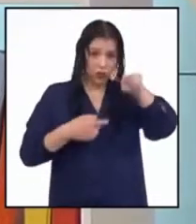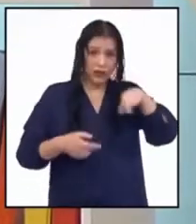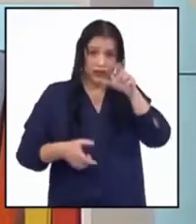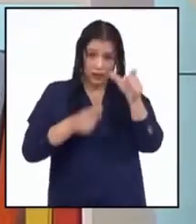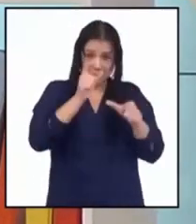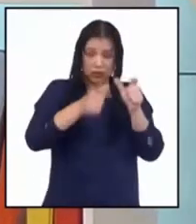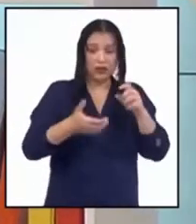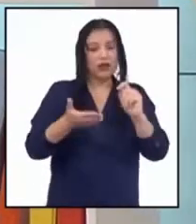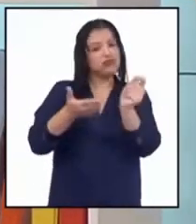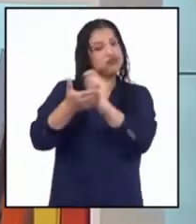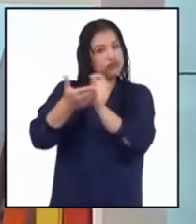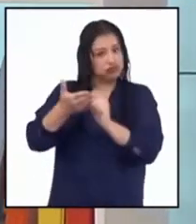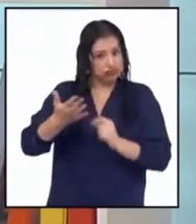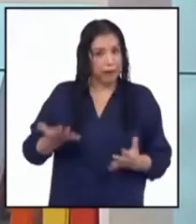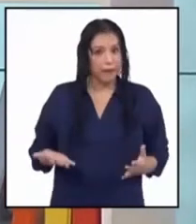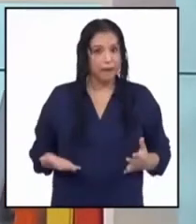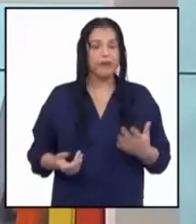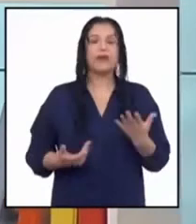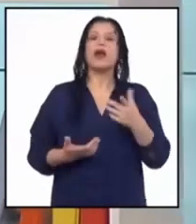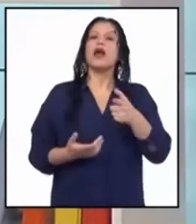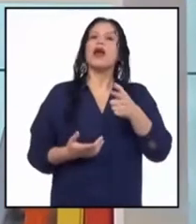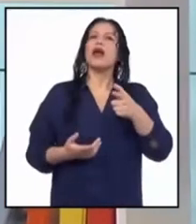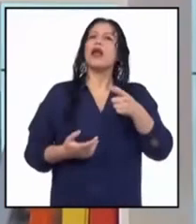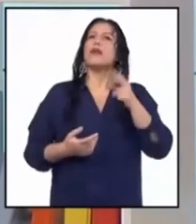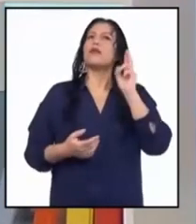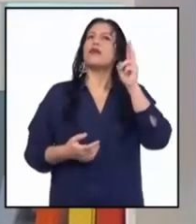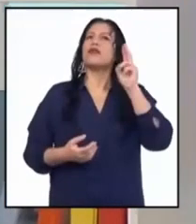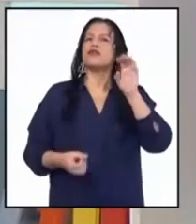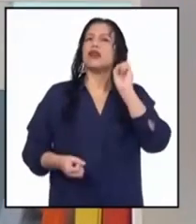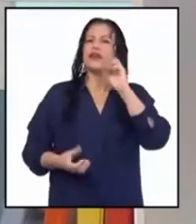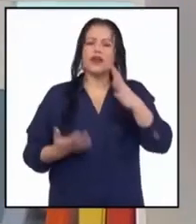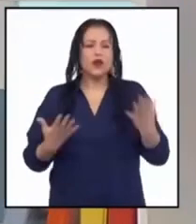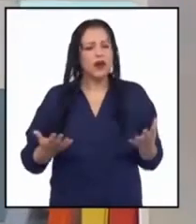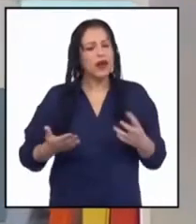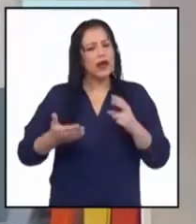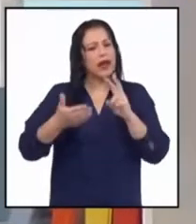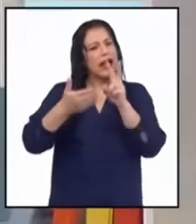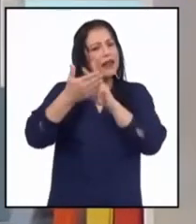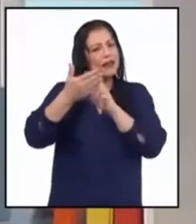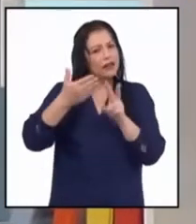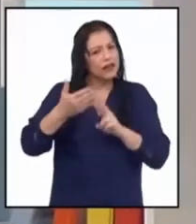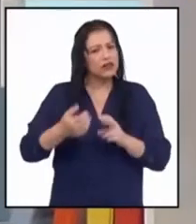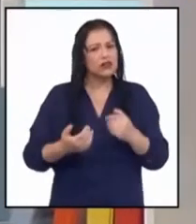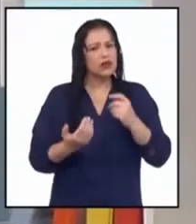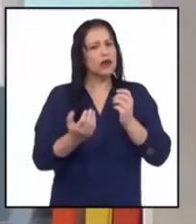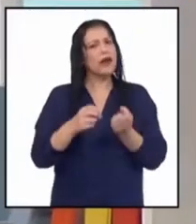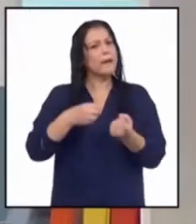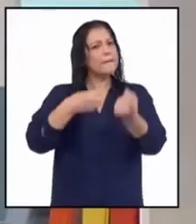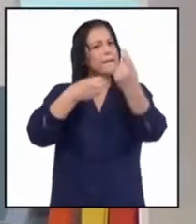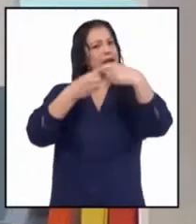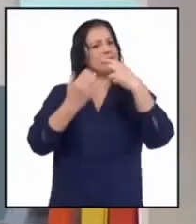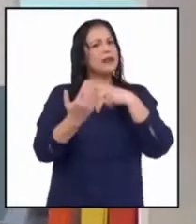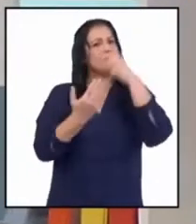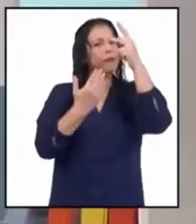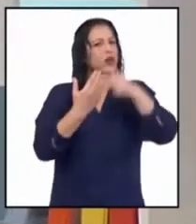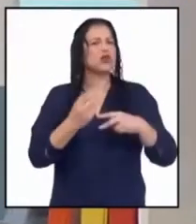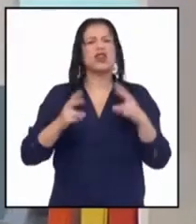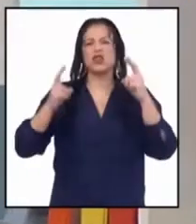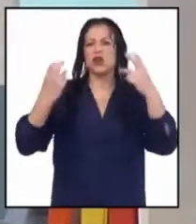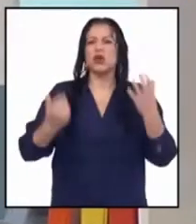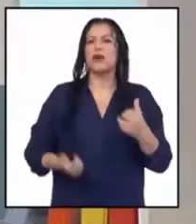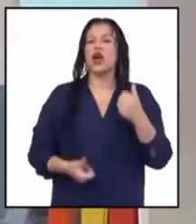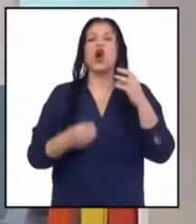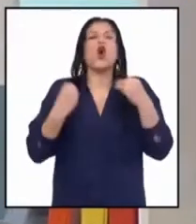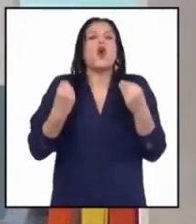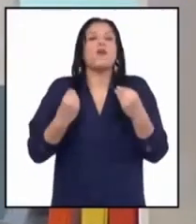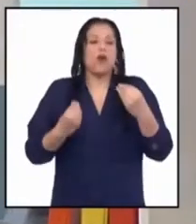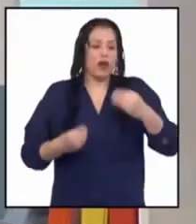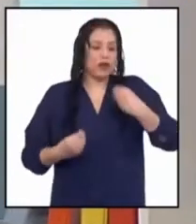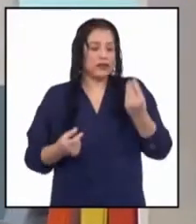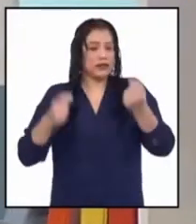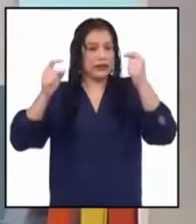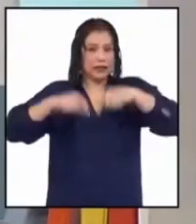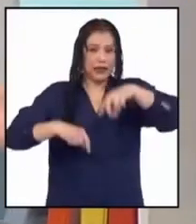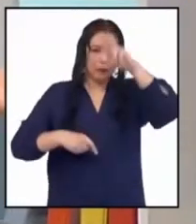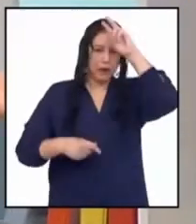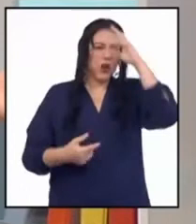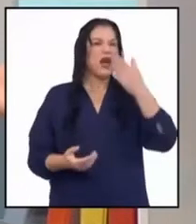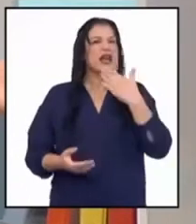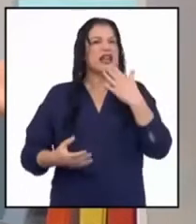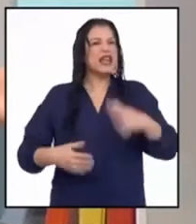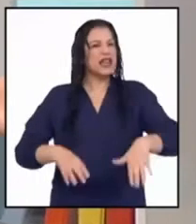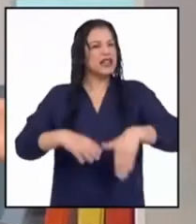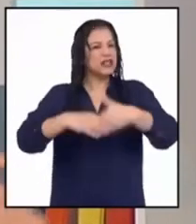Me acuerdo que la profesora dijo que el texto formaba parte del proyecto Ser Adolescente en el Perú, Convenio UNICEF-PUC.